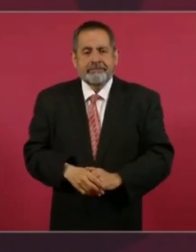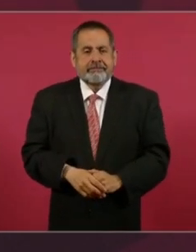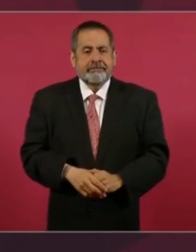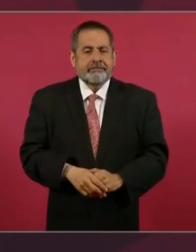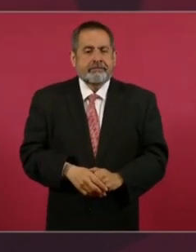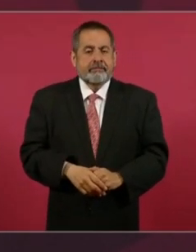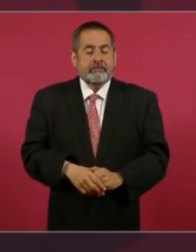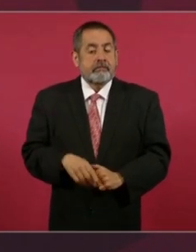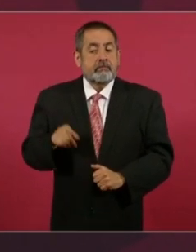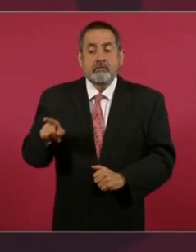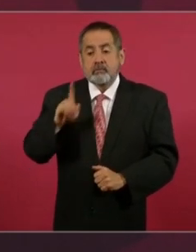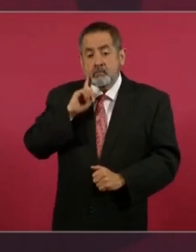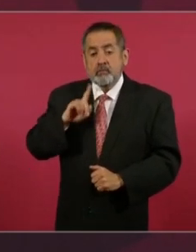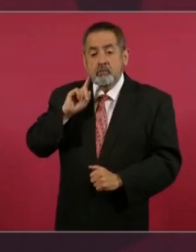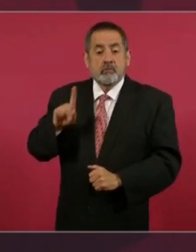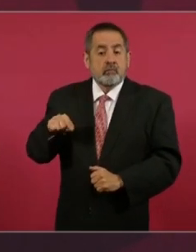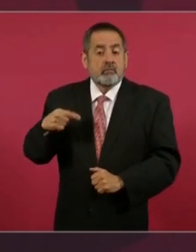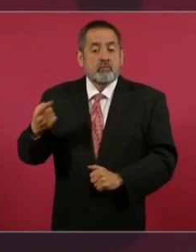y su esposa,